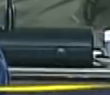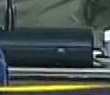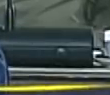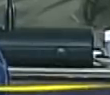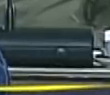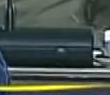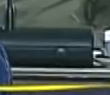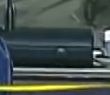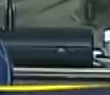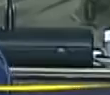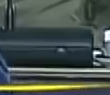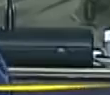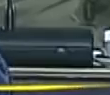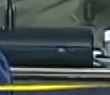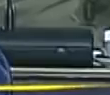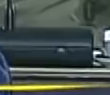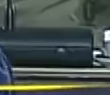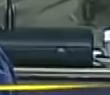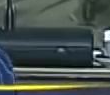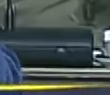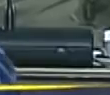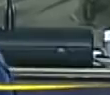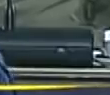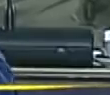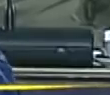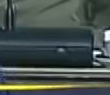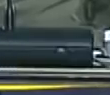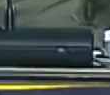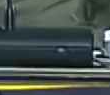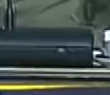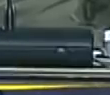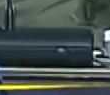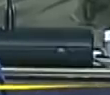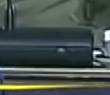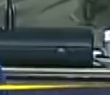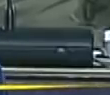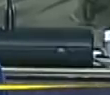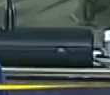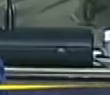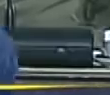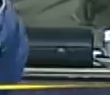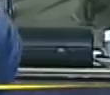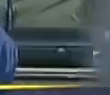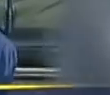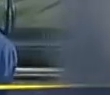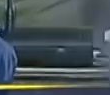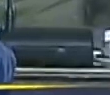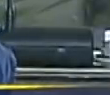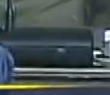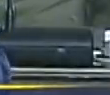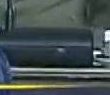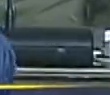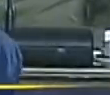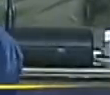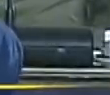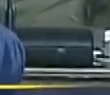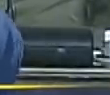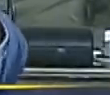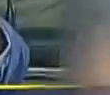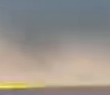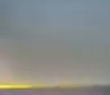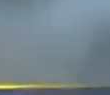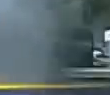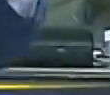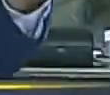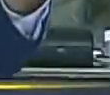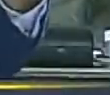situaciones como esa tenemos el sistema hospitalario devastado, destruido, las máquinas que requieren de piezas,